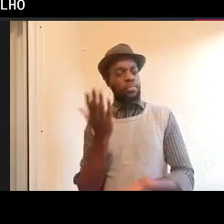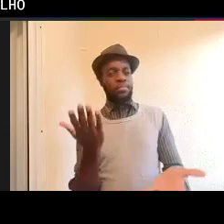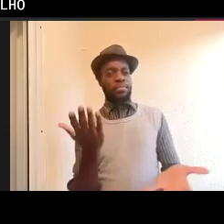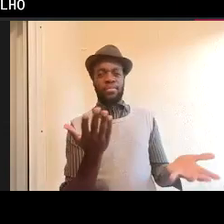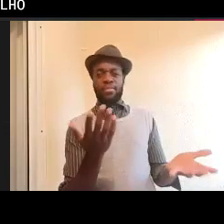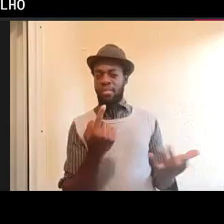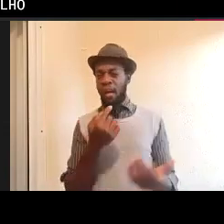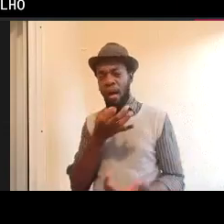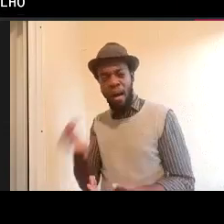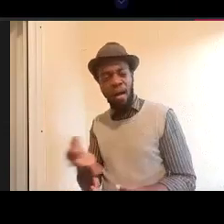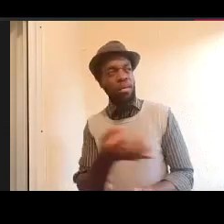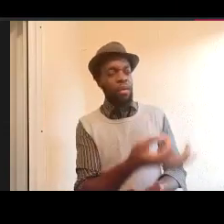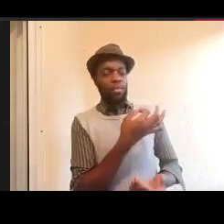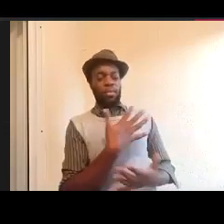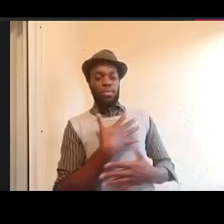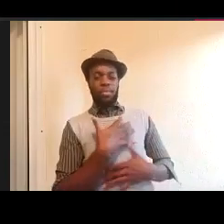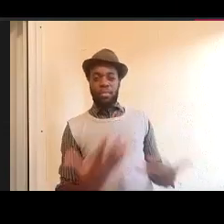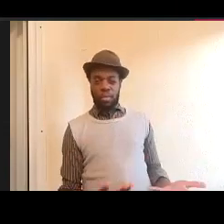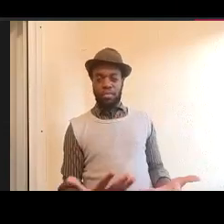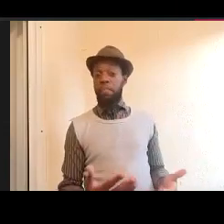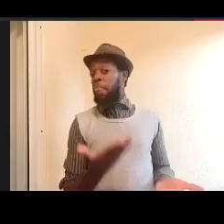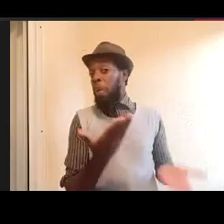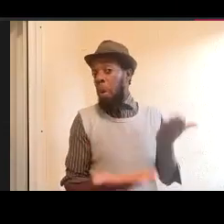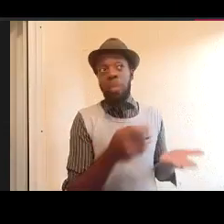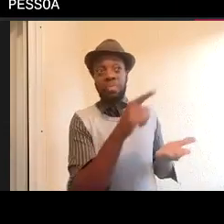operadores o los que trabajan en salud